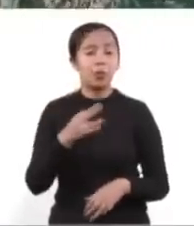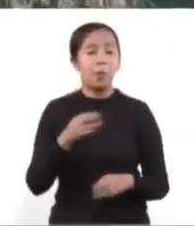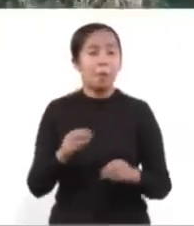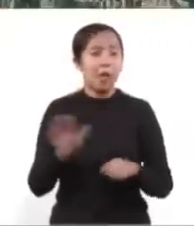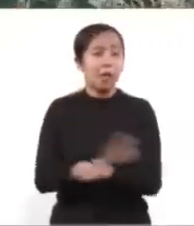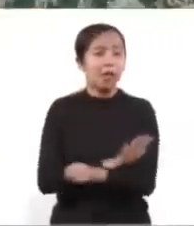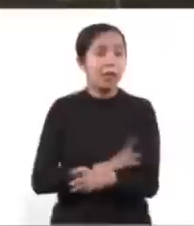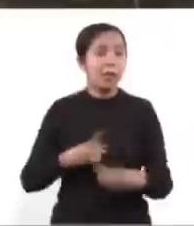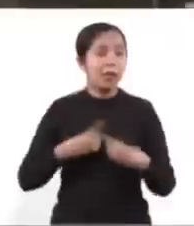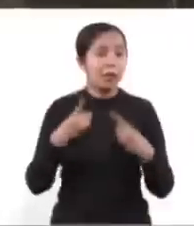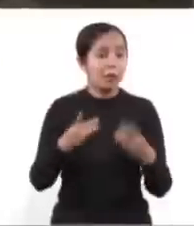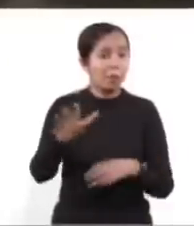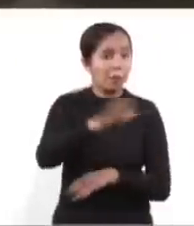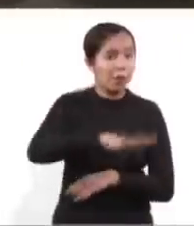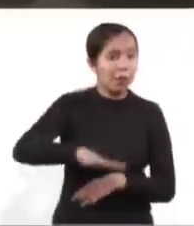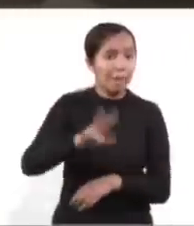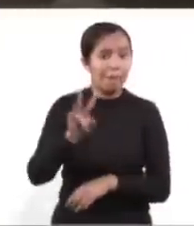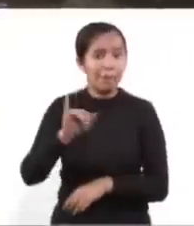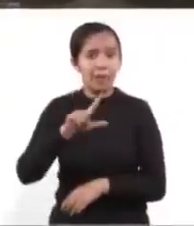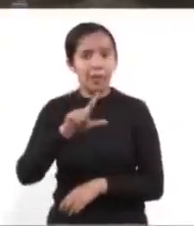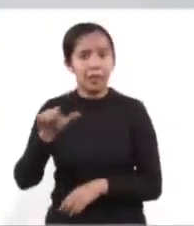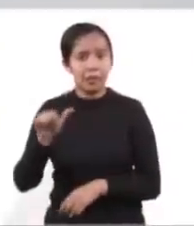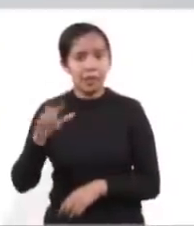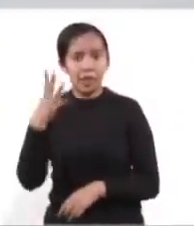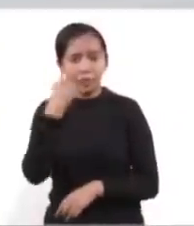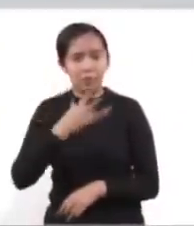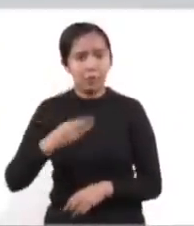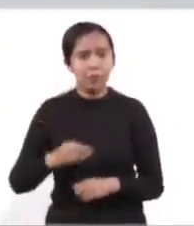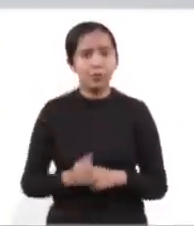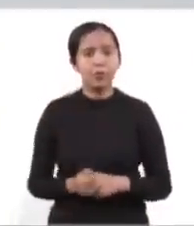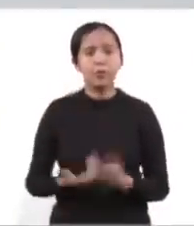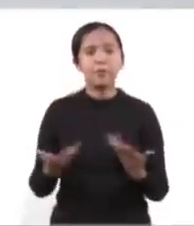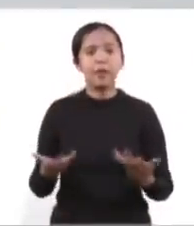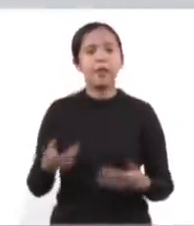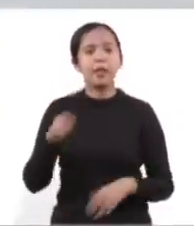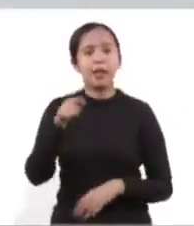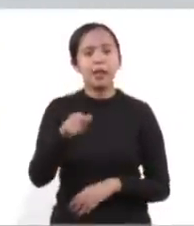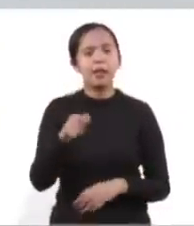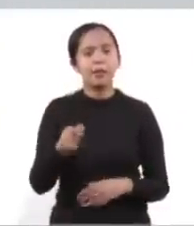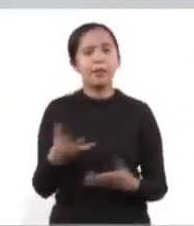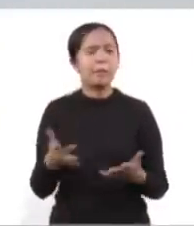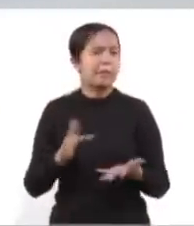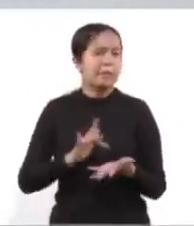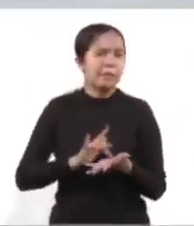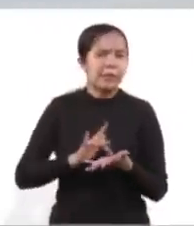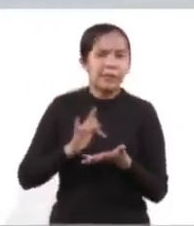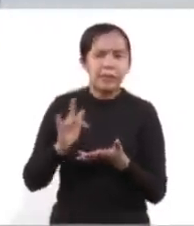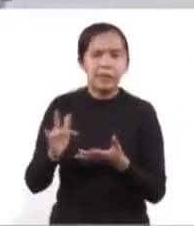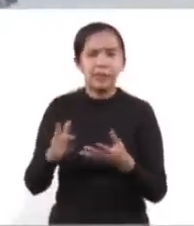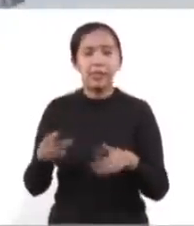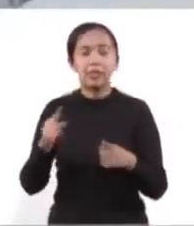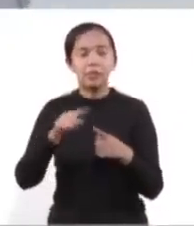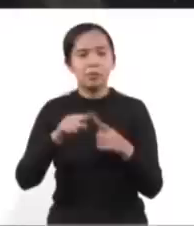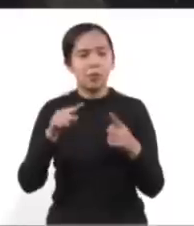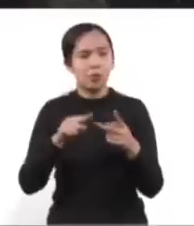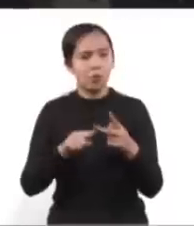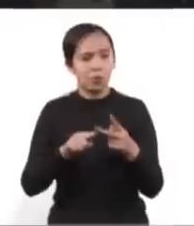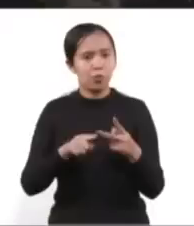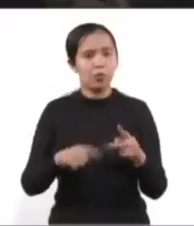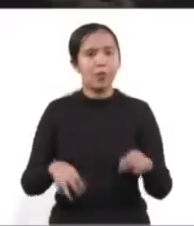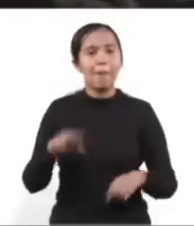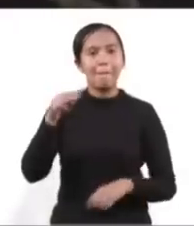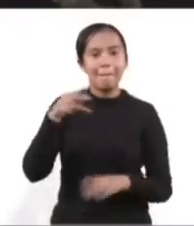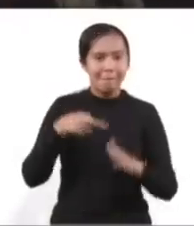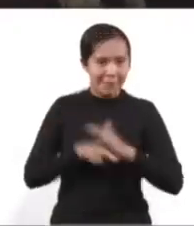Villahermosa. Su realización únicamente es posible en costo y tiempo gracias a la colaboración entre dos empresas comprometidas